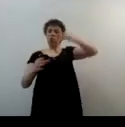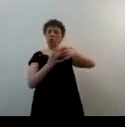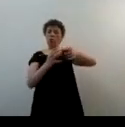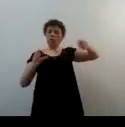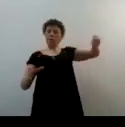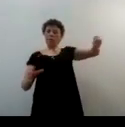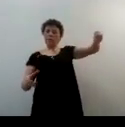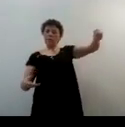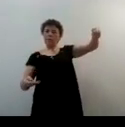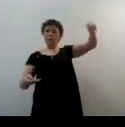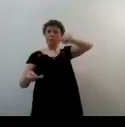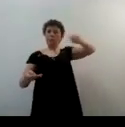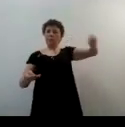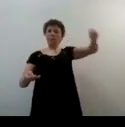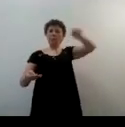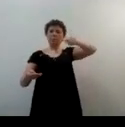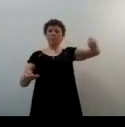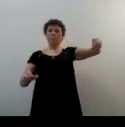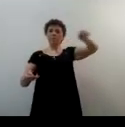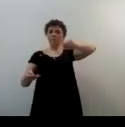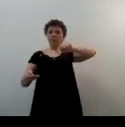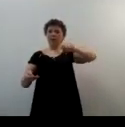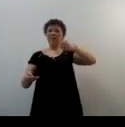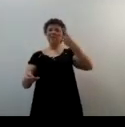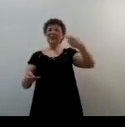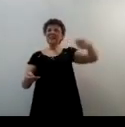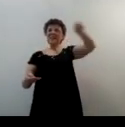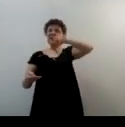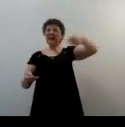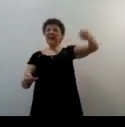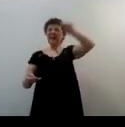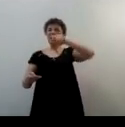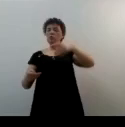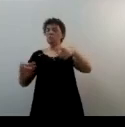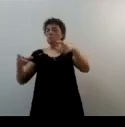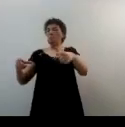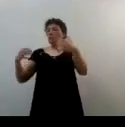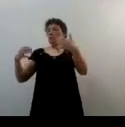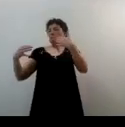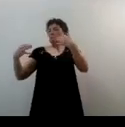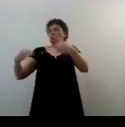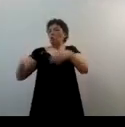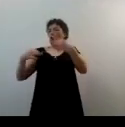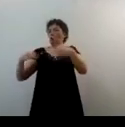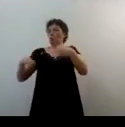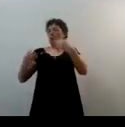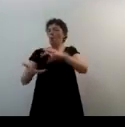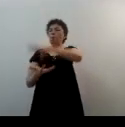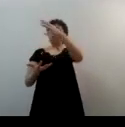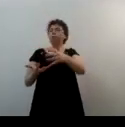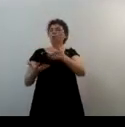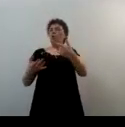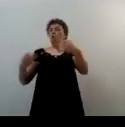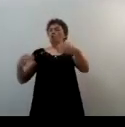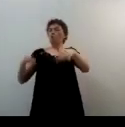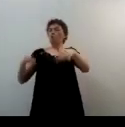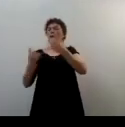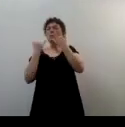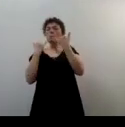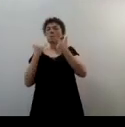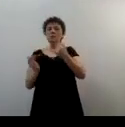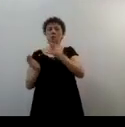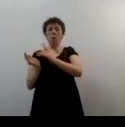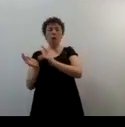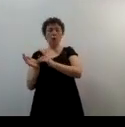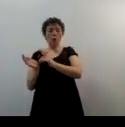cazo con el alimento ya cocido. Te echas 3 cazos y es un plato normalito, tirando a no muy sobrecargado de pasta o de arroz. Pues con eso ya